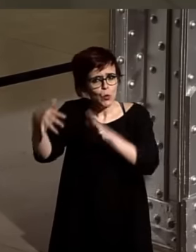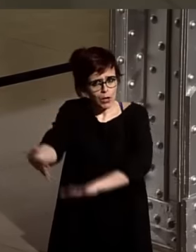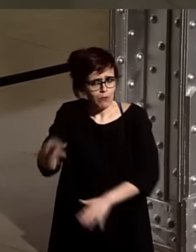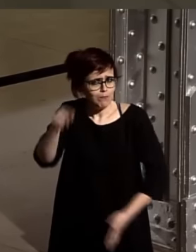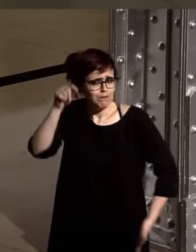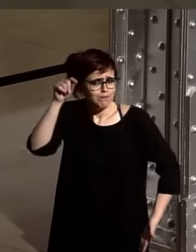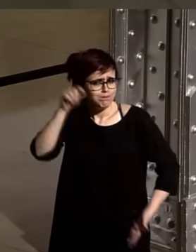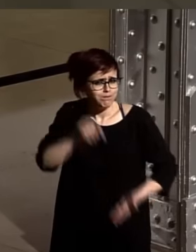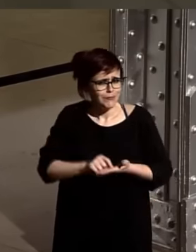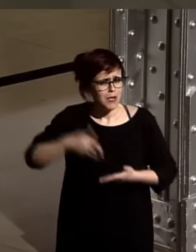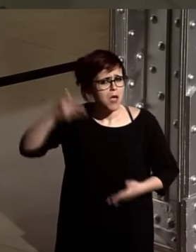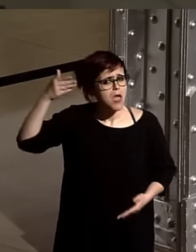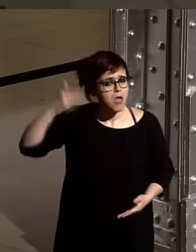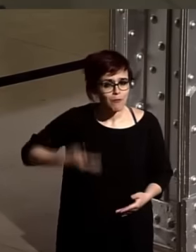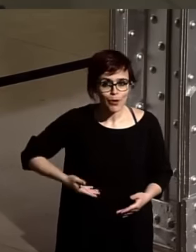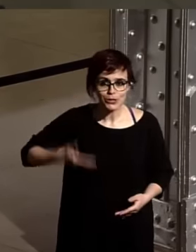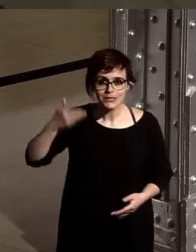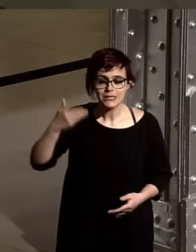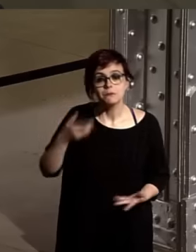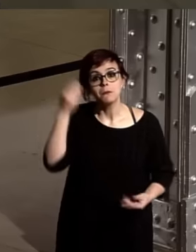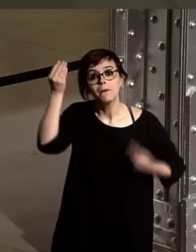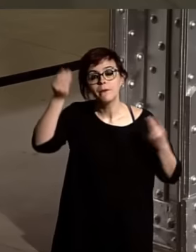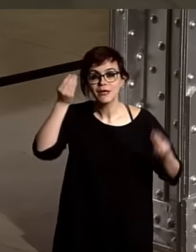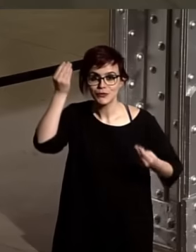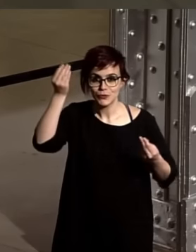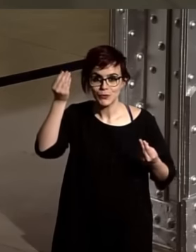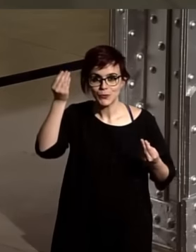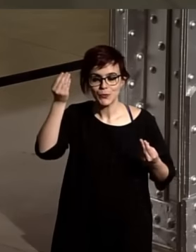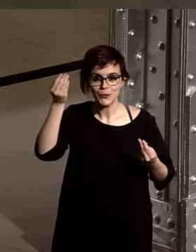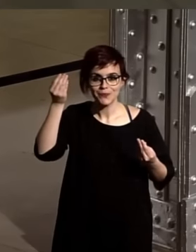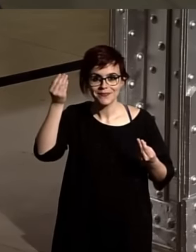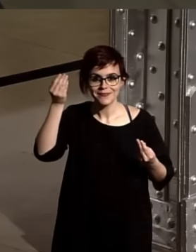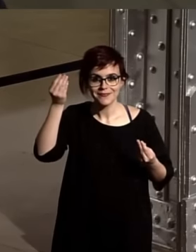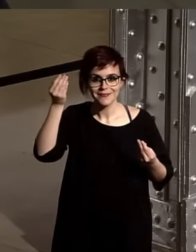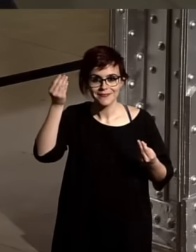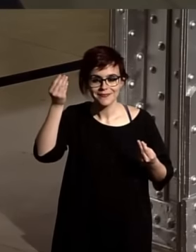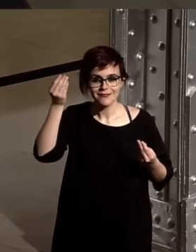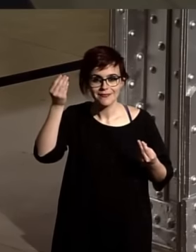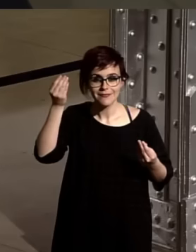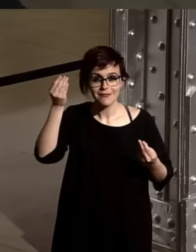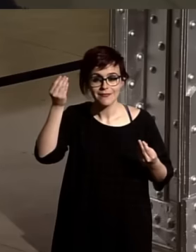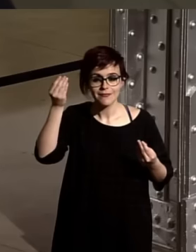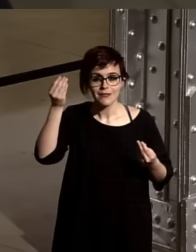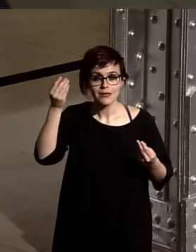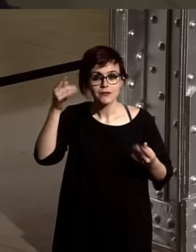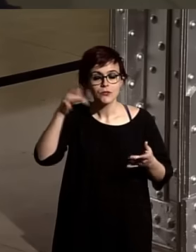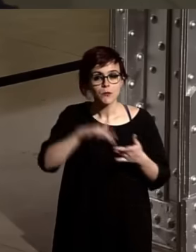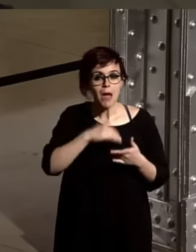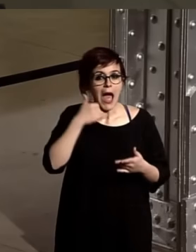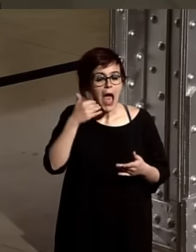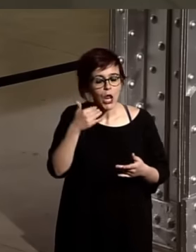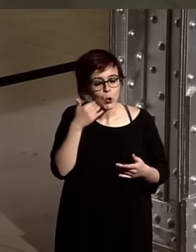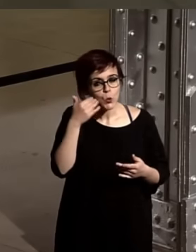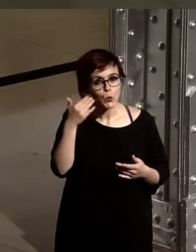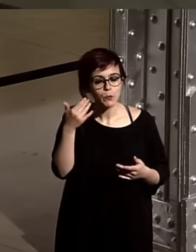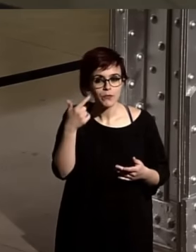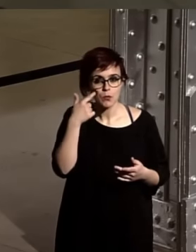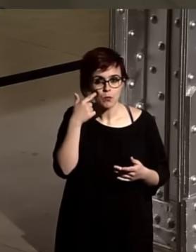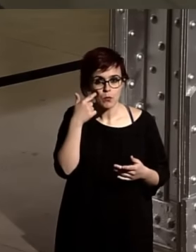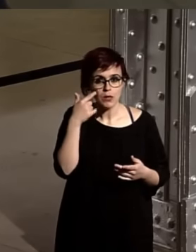grande Yo diría que en no sé una vez que se descubrió